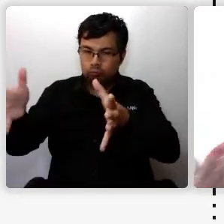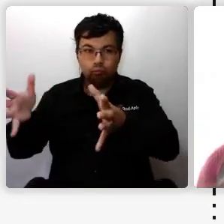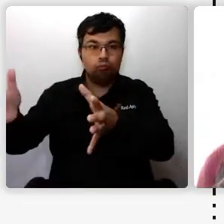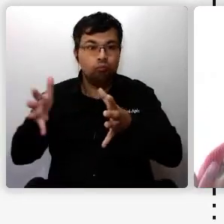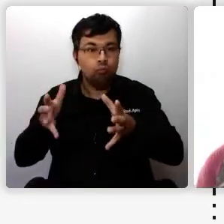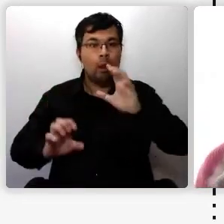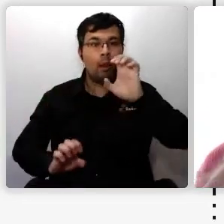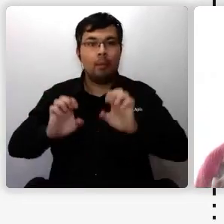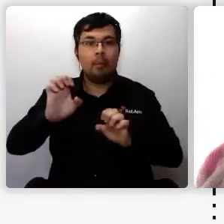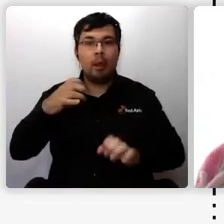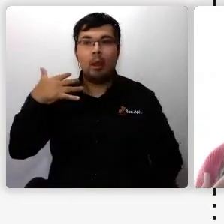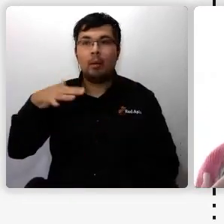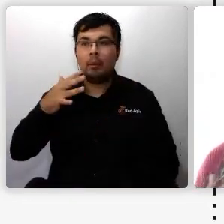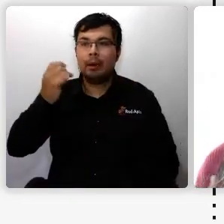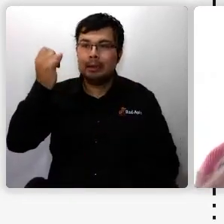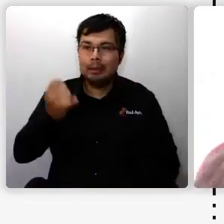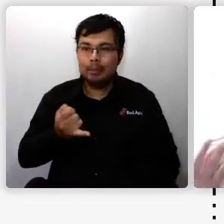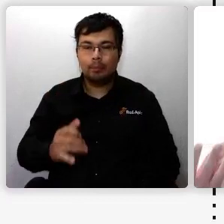importante siempre estar